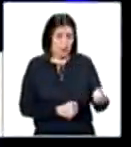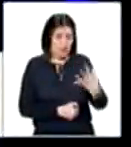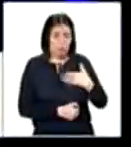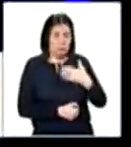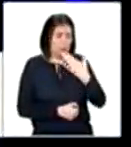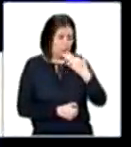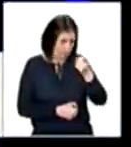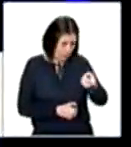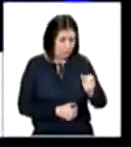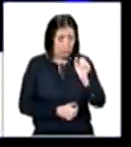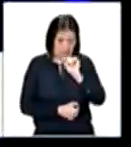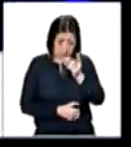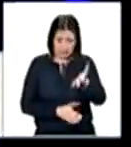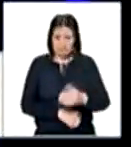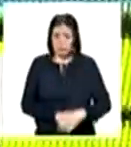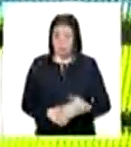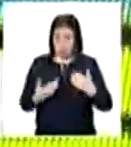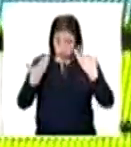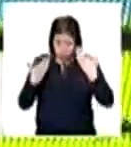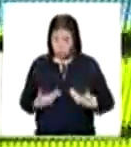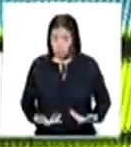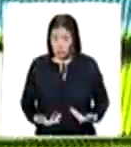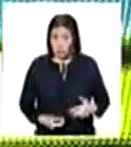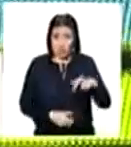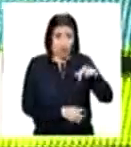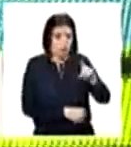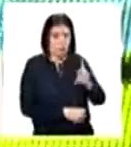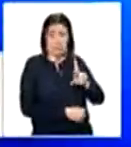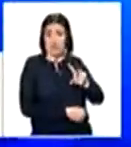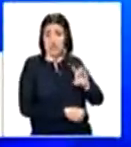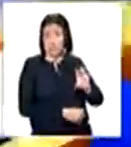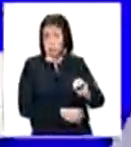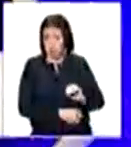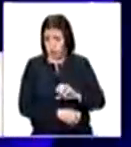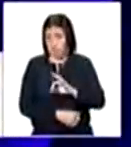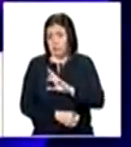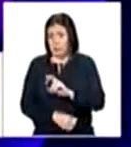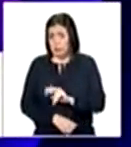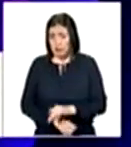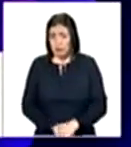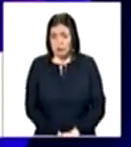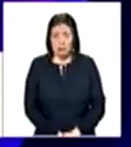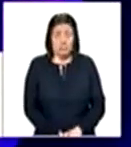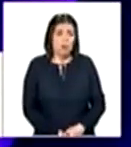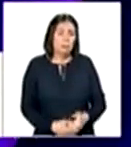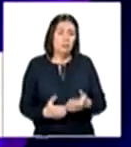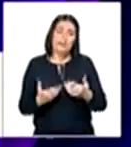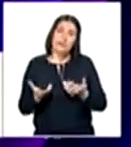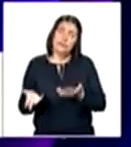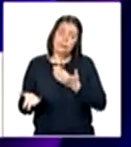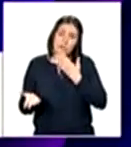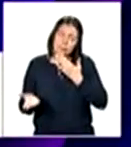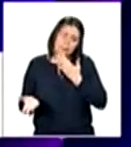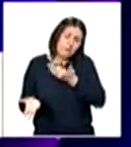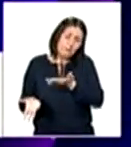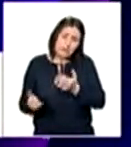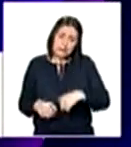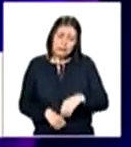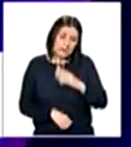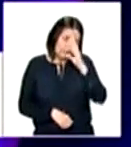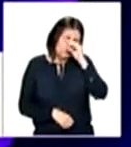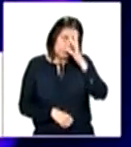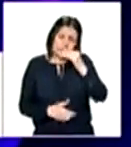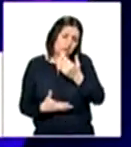fuerte quién eres y canta. Yo soy Pedrito Fernández. ¿Qué te pasa, chiquillo? ¿Qué